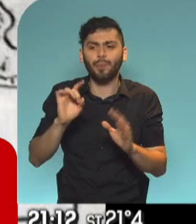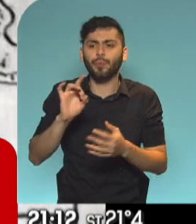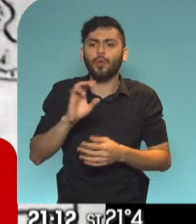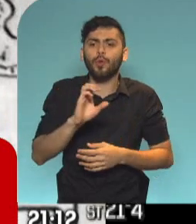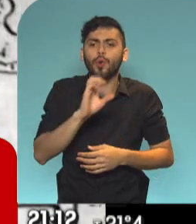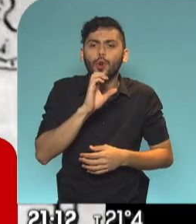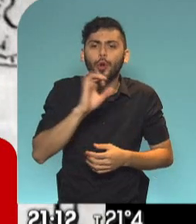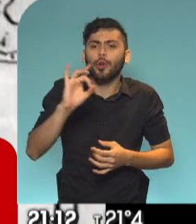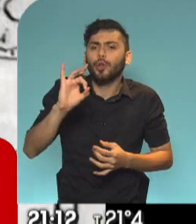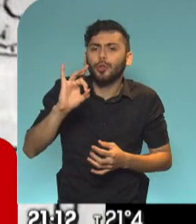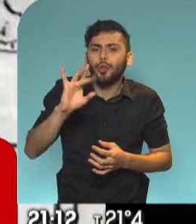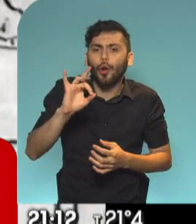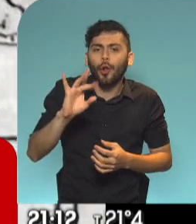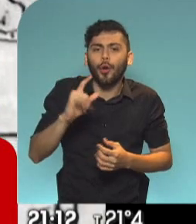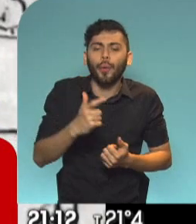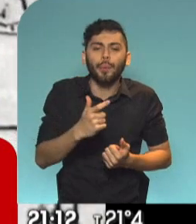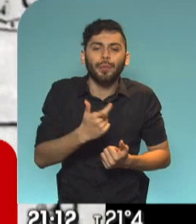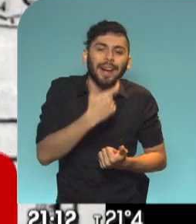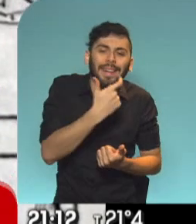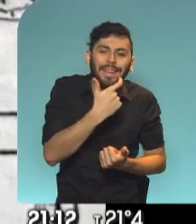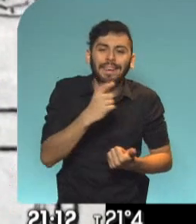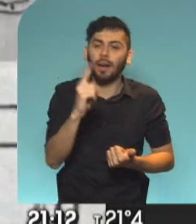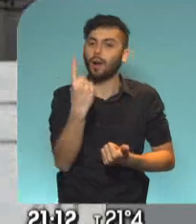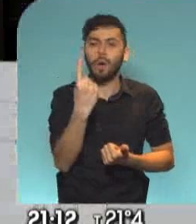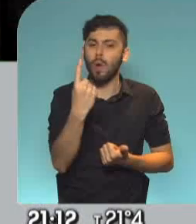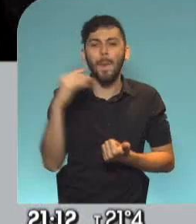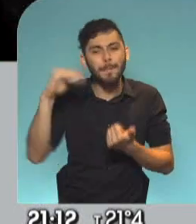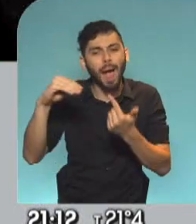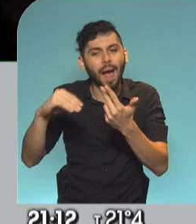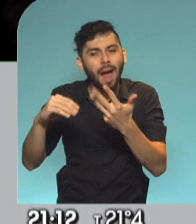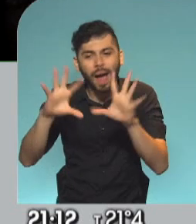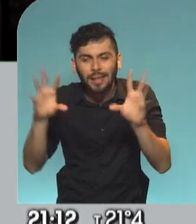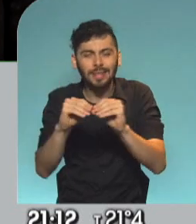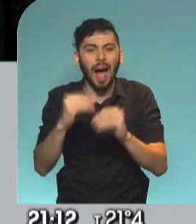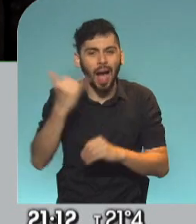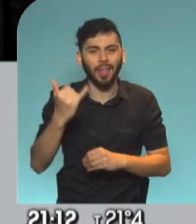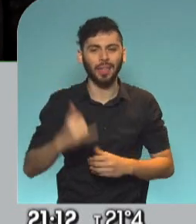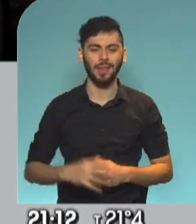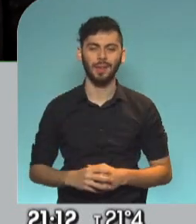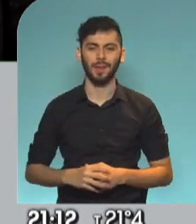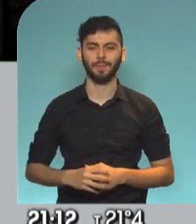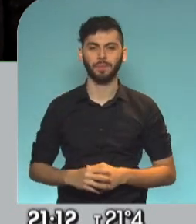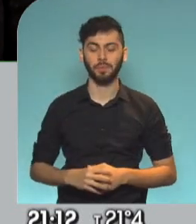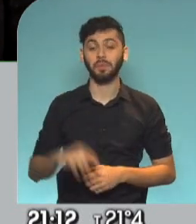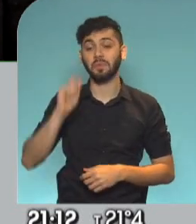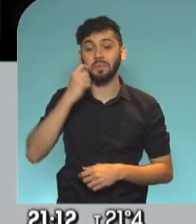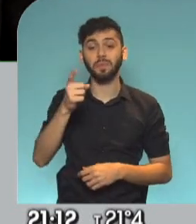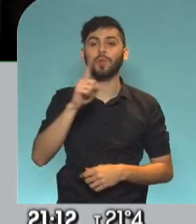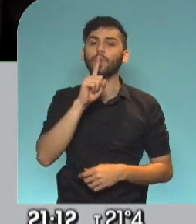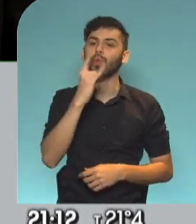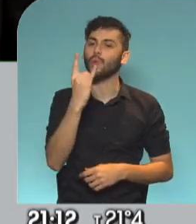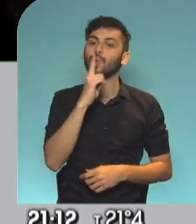que una idea que mueva simplemente a la risa. Qué lindo escuchar a Tuti, cómo a través de